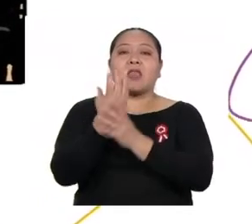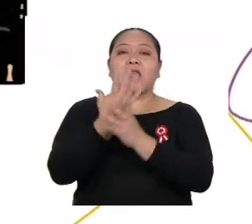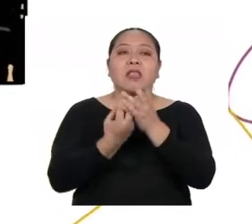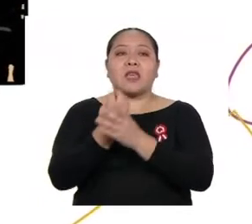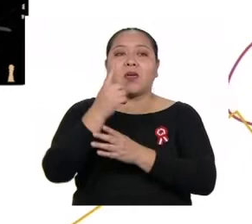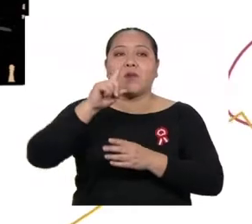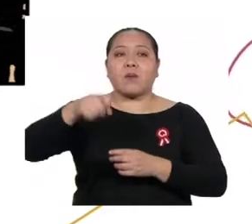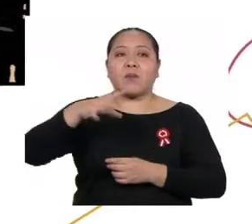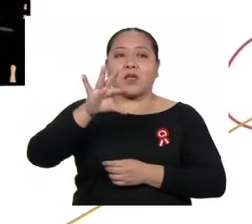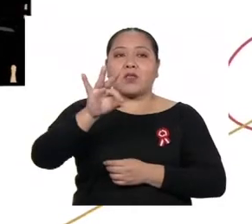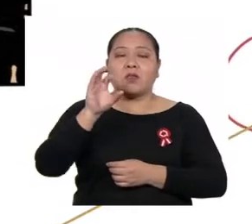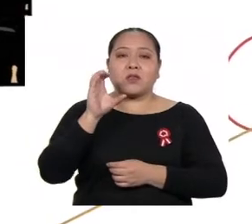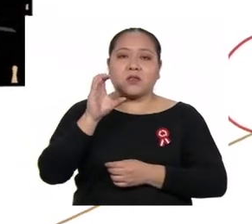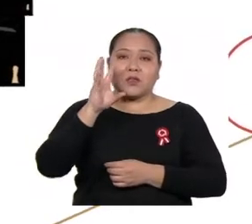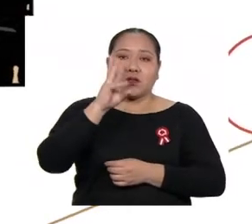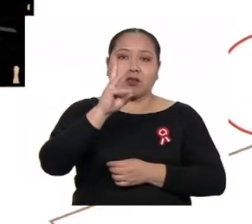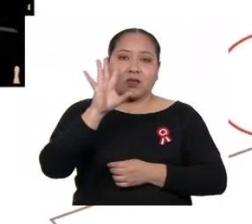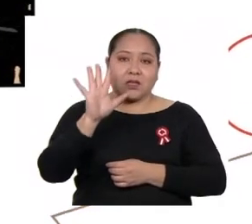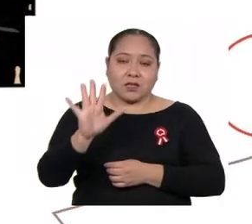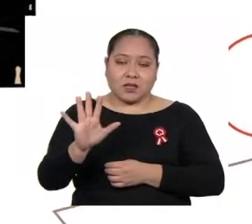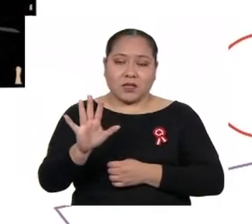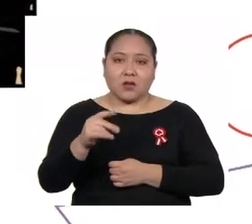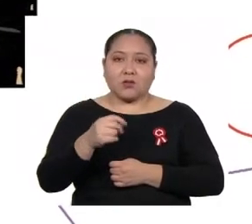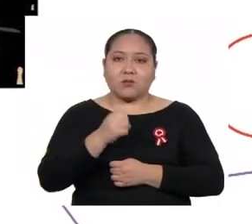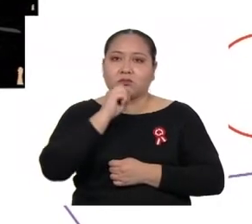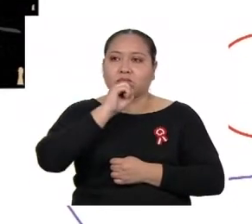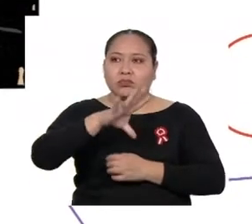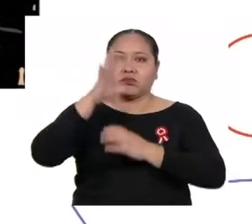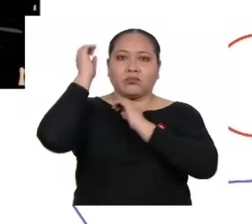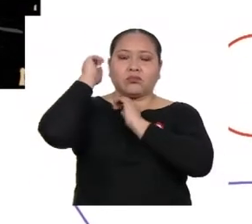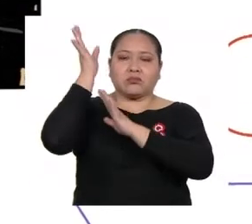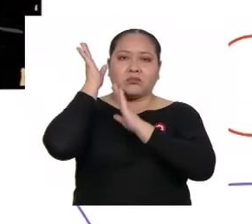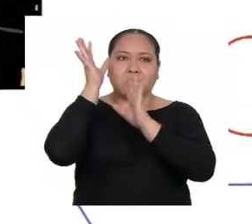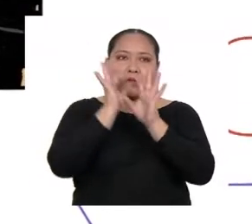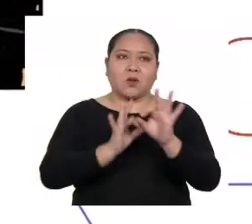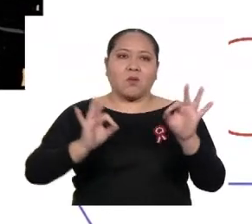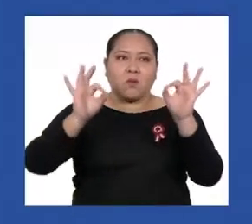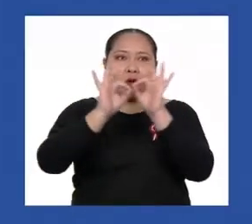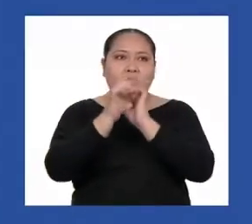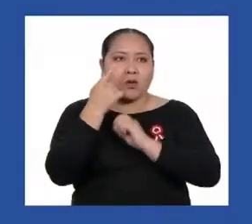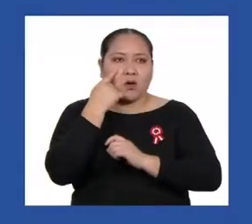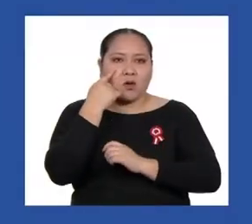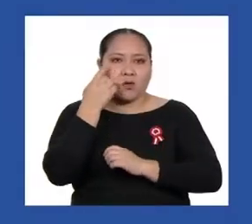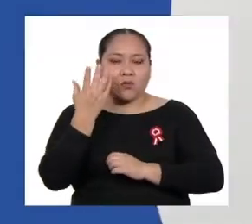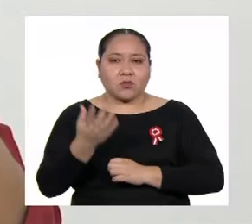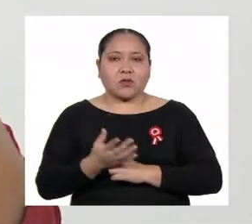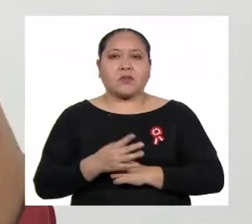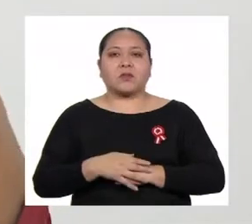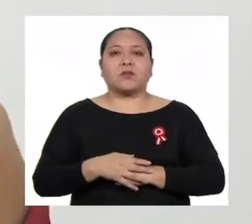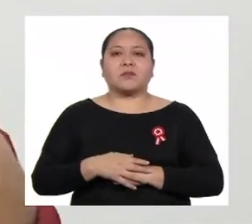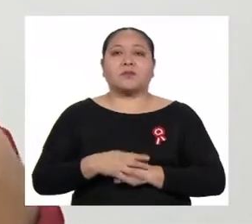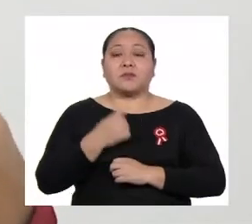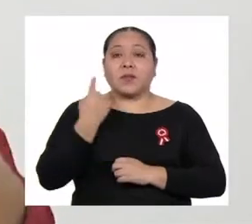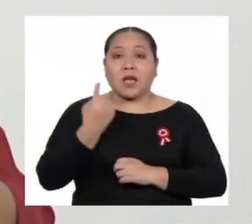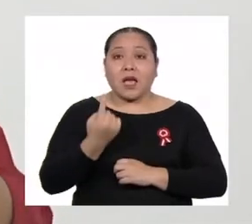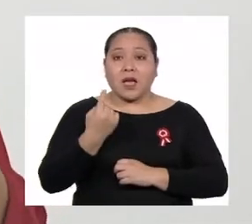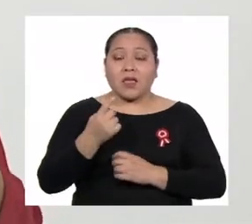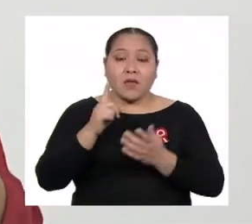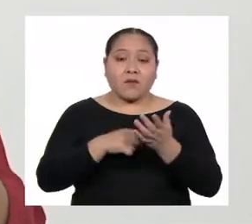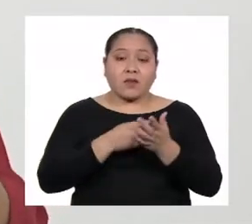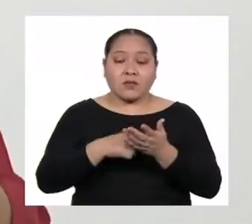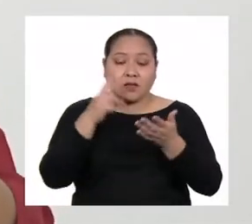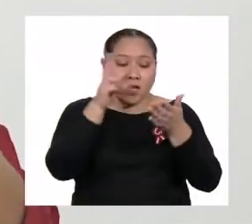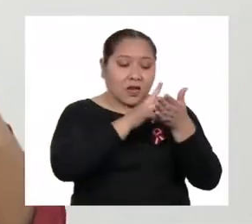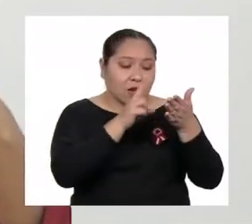Dio un discurso muy sincero que vale la pena conocer, como debemos hacer cada vez que leemos